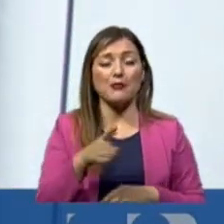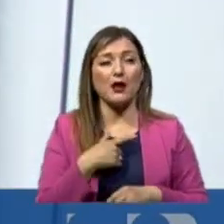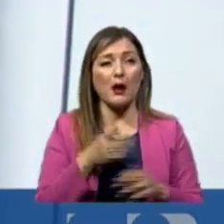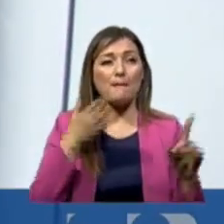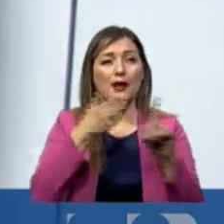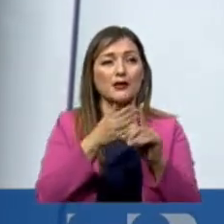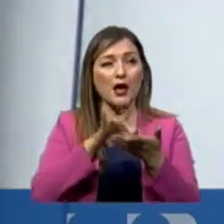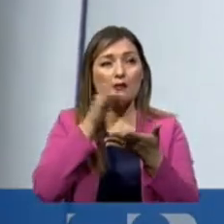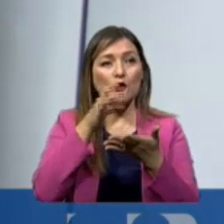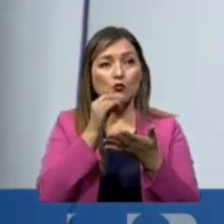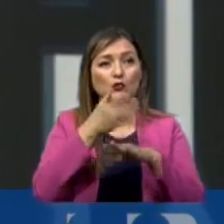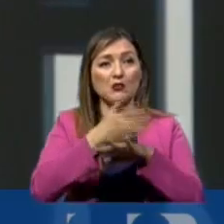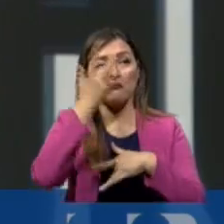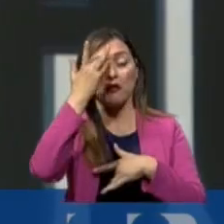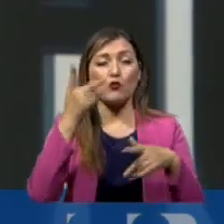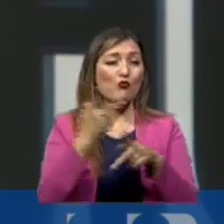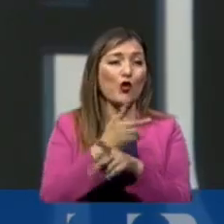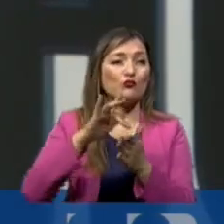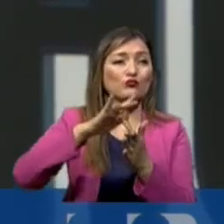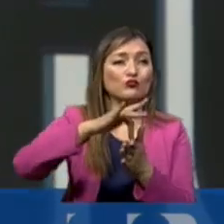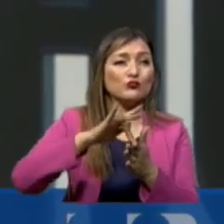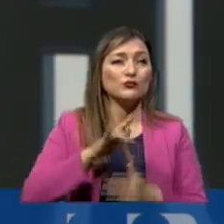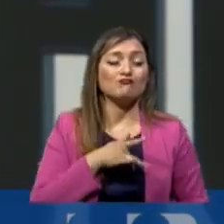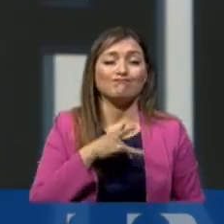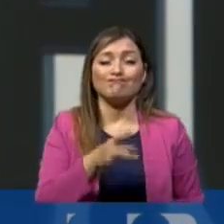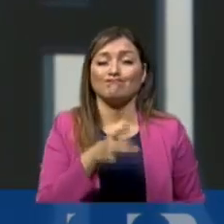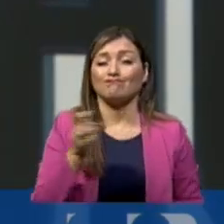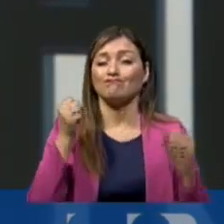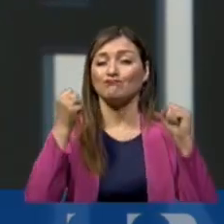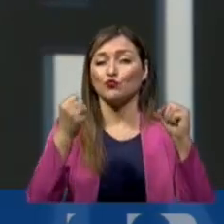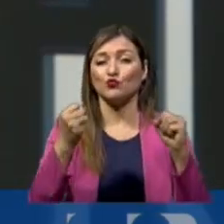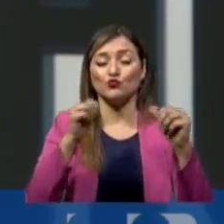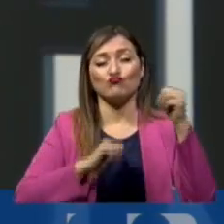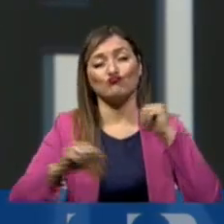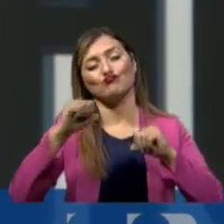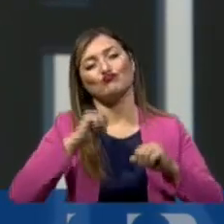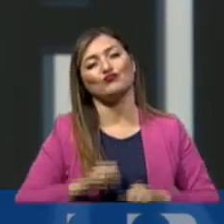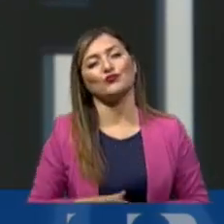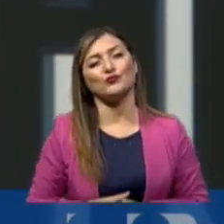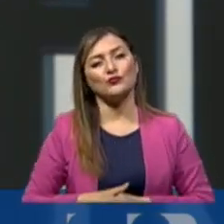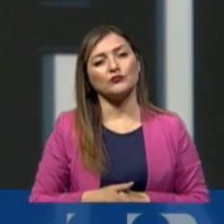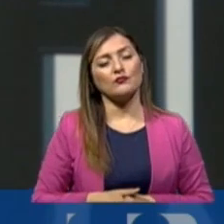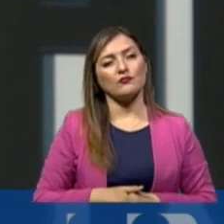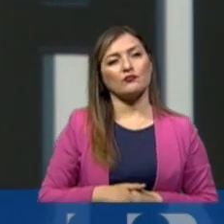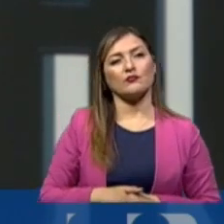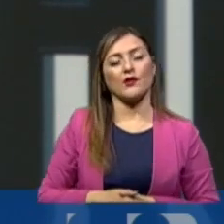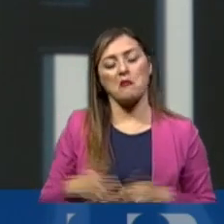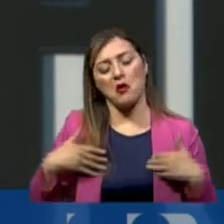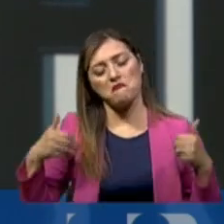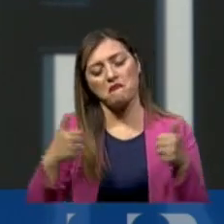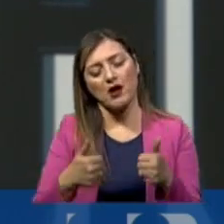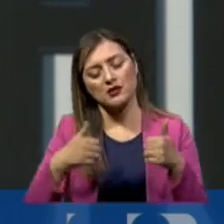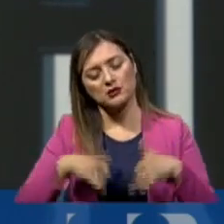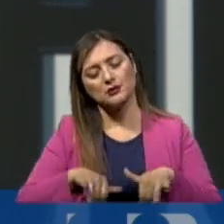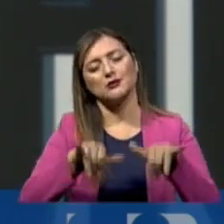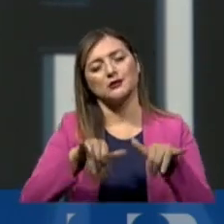hermoso bebé estaría en peligro. Es un dolor inexplicable, ¿no? Hemos sufrido lo suficiente, pero tenemos que ser fuertes para